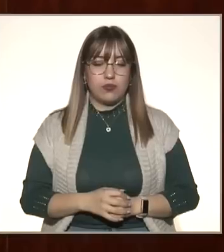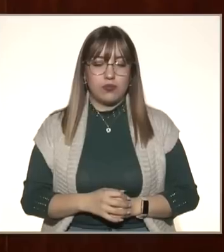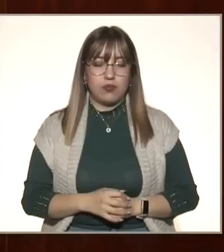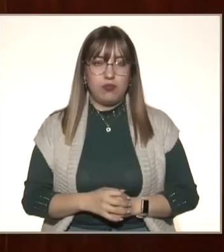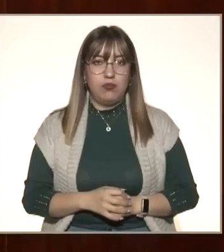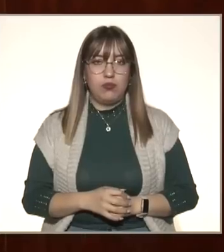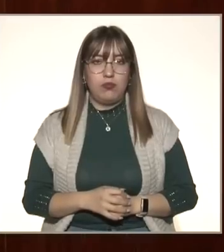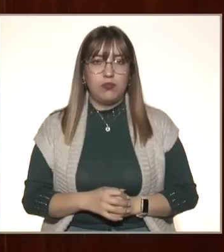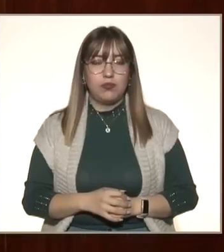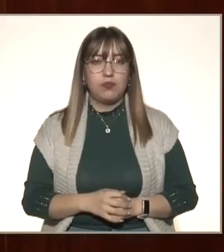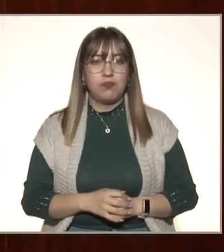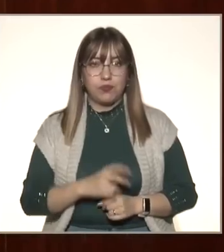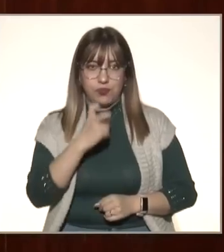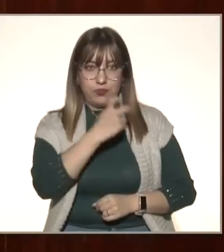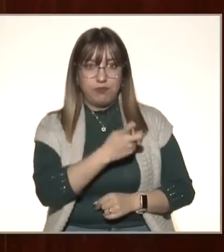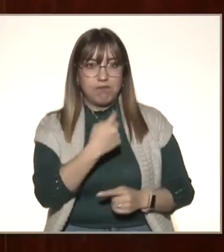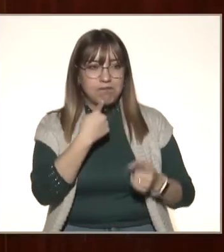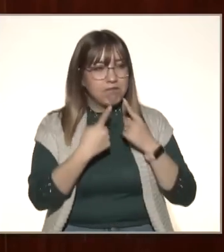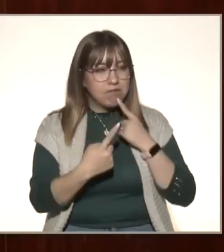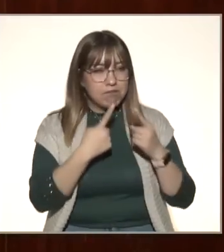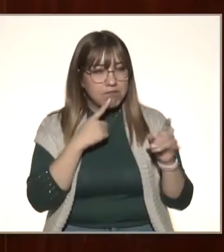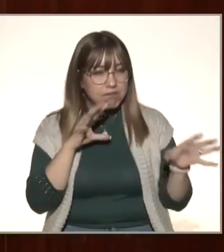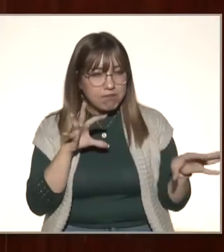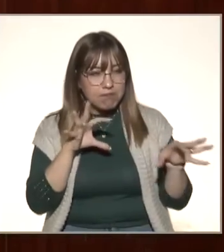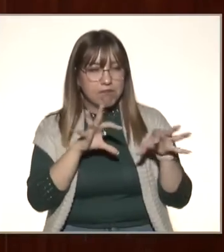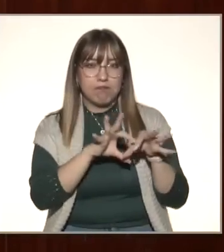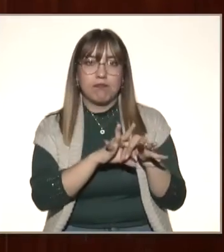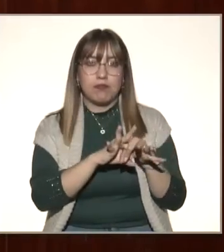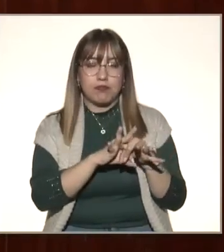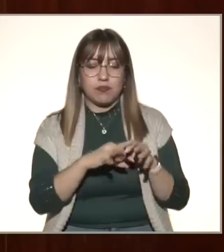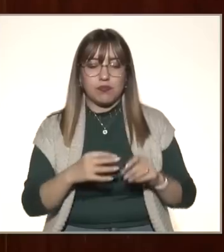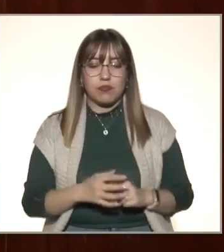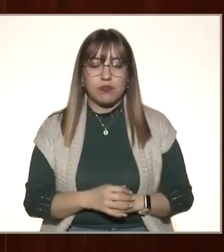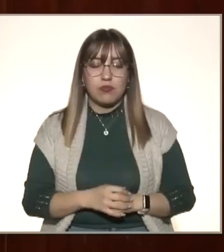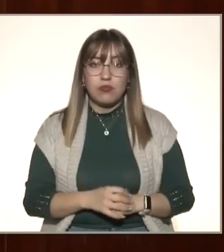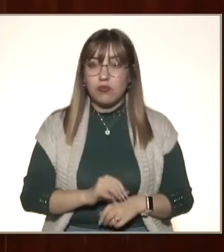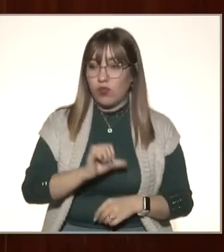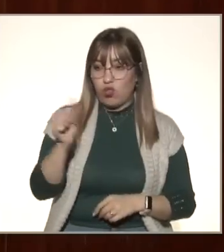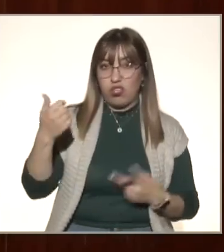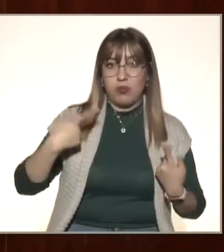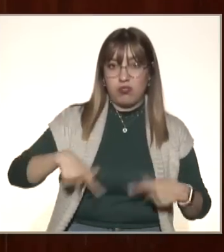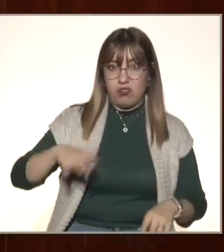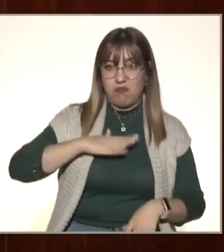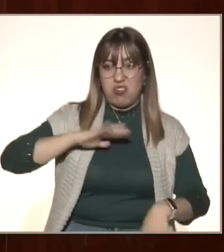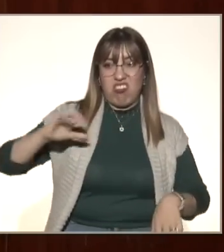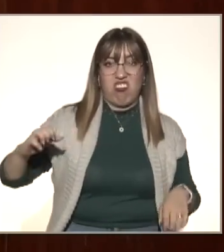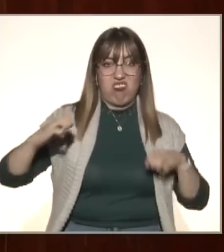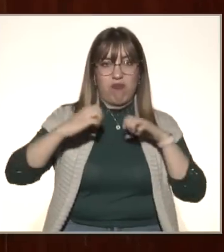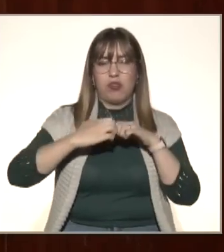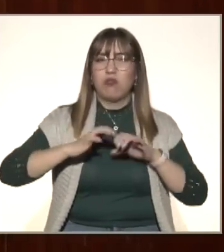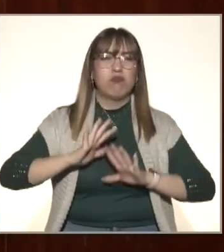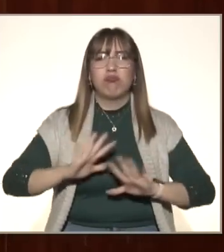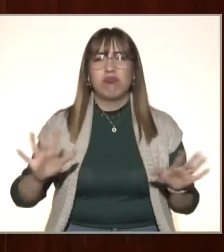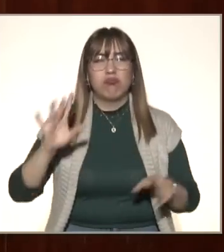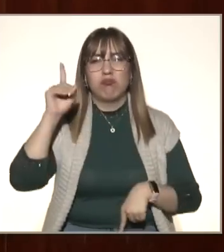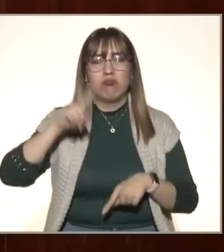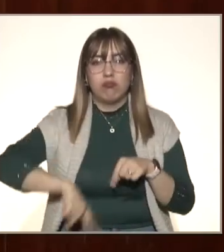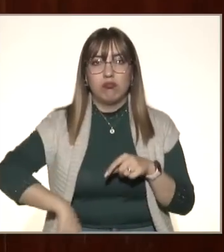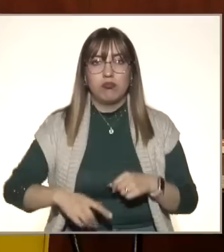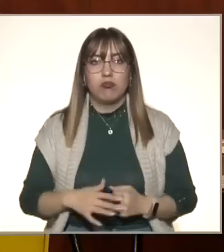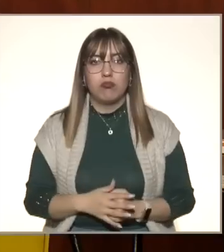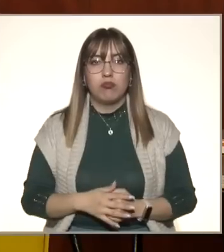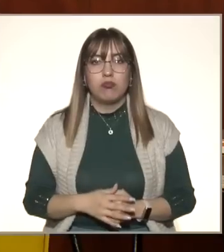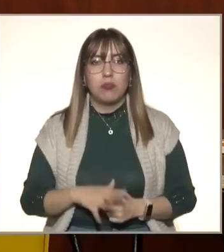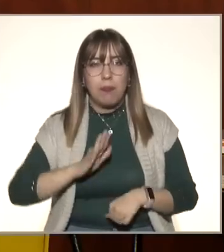enlazado a la conexión, ¿no? Que desmantela este modo adversarial que decía el otro es mi enemigo, ¿no? Sino se va a una conexión profunda,